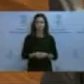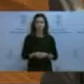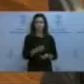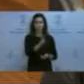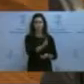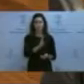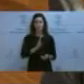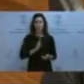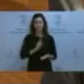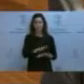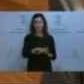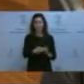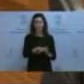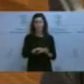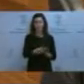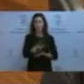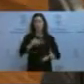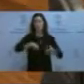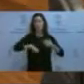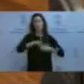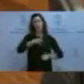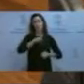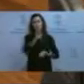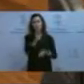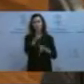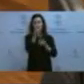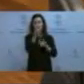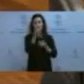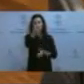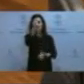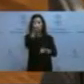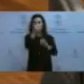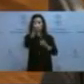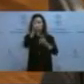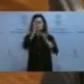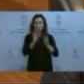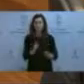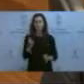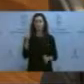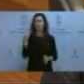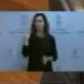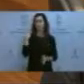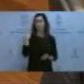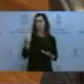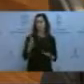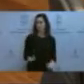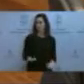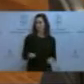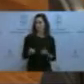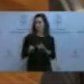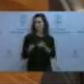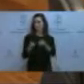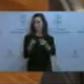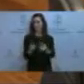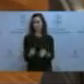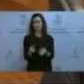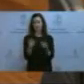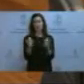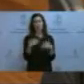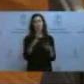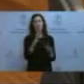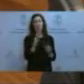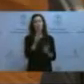este momento no es posible proporcionarle el dato exacto por el que pregunta. Aventurar una cifra, por mi parte, sería imprudente